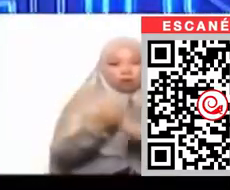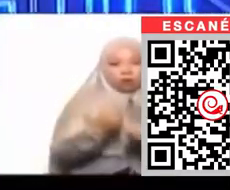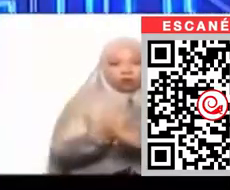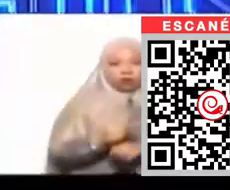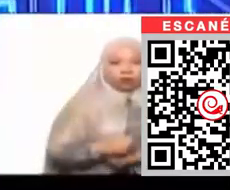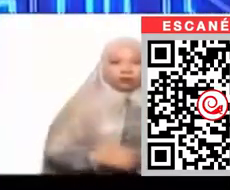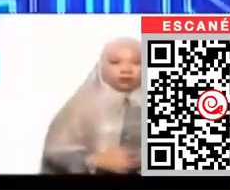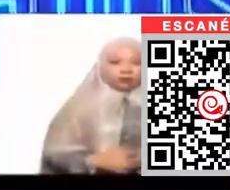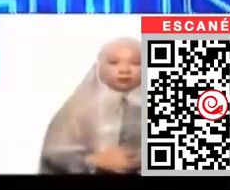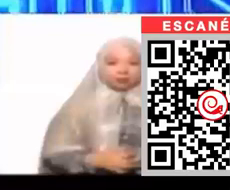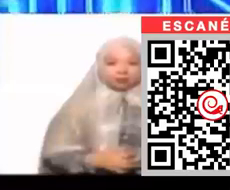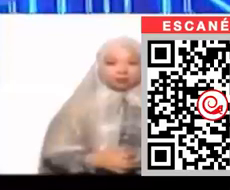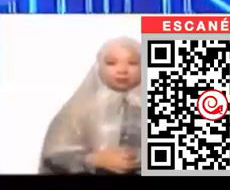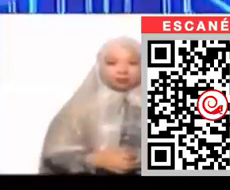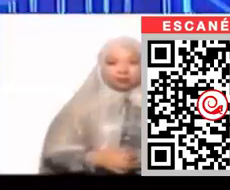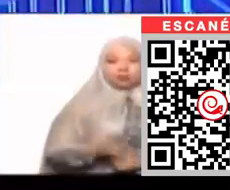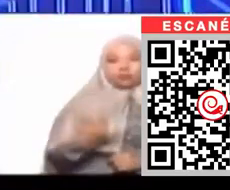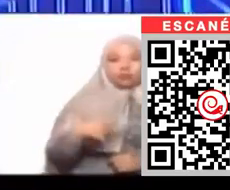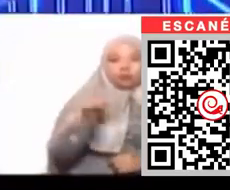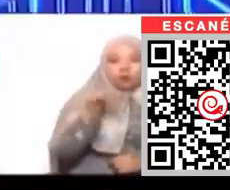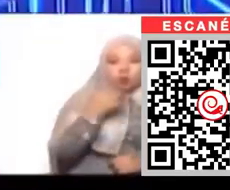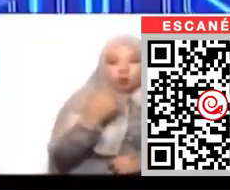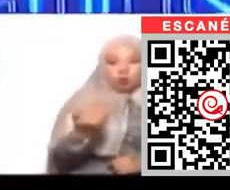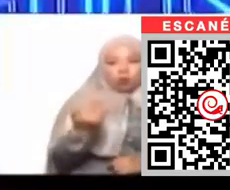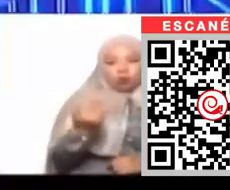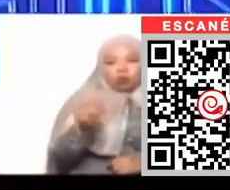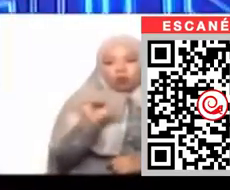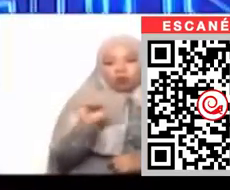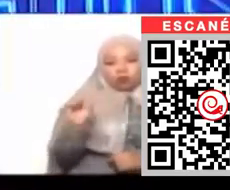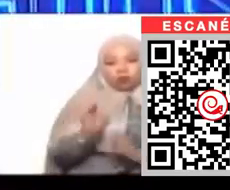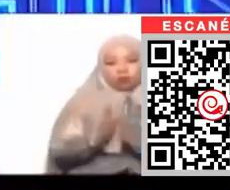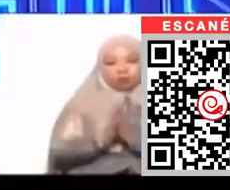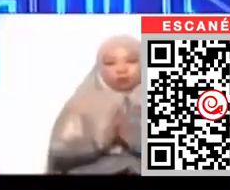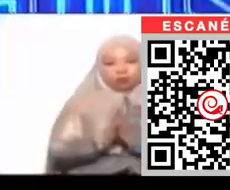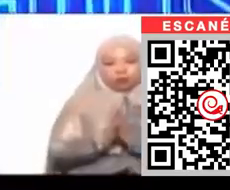Ángel, ¿qué ha habido? La Semana Santa